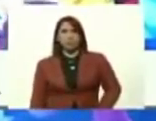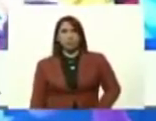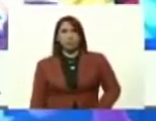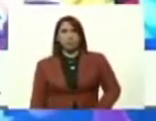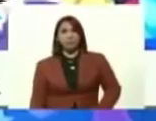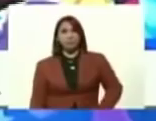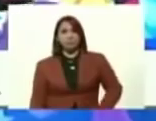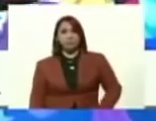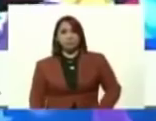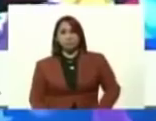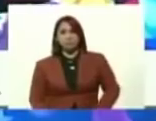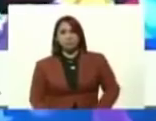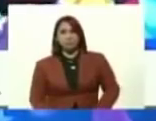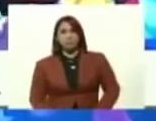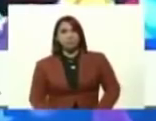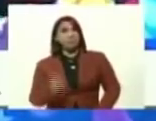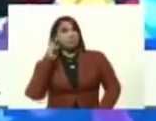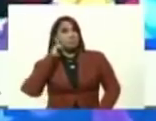años.